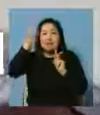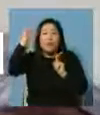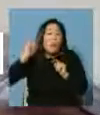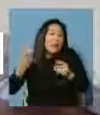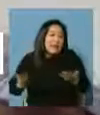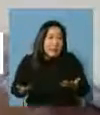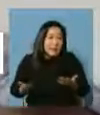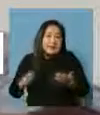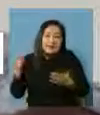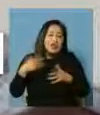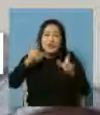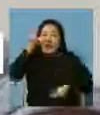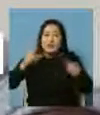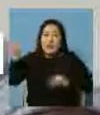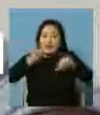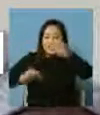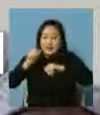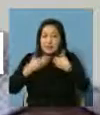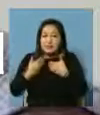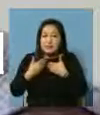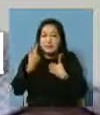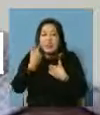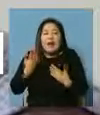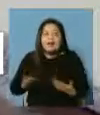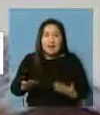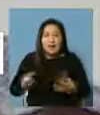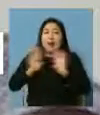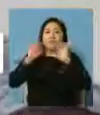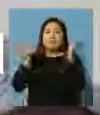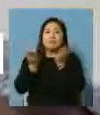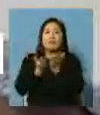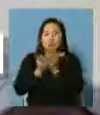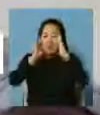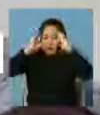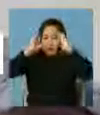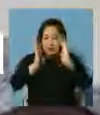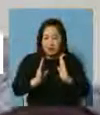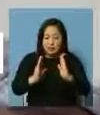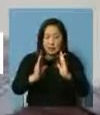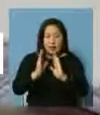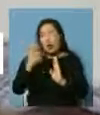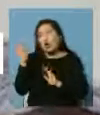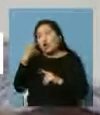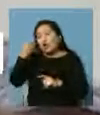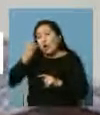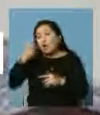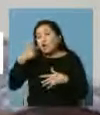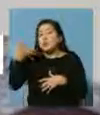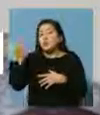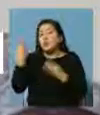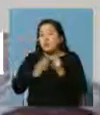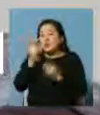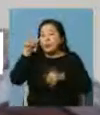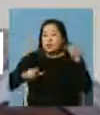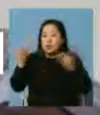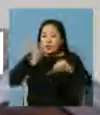que toda la comunidad científica del mundo se enfocó, no toda, pero una parte importante se enfocó